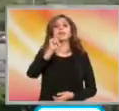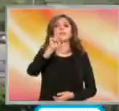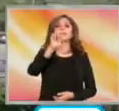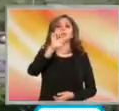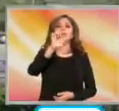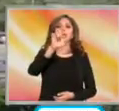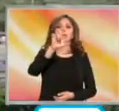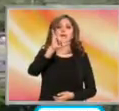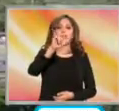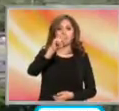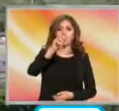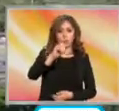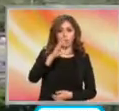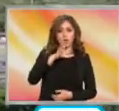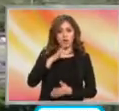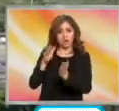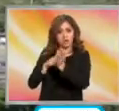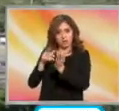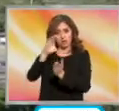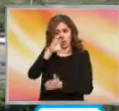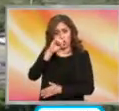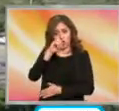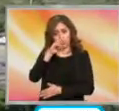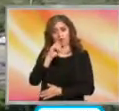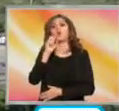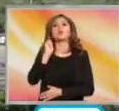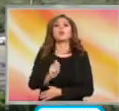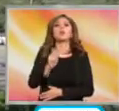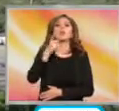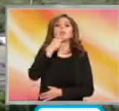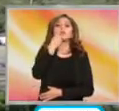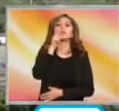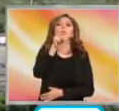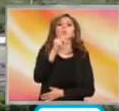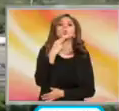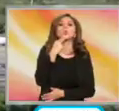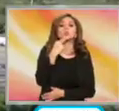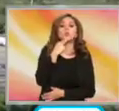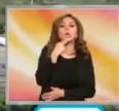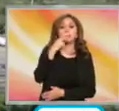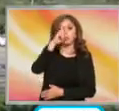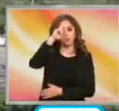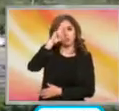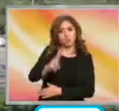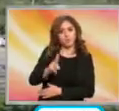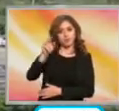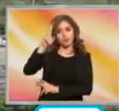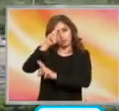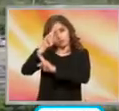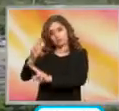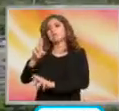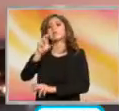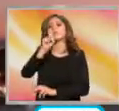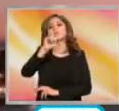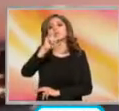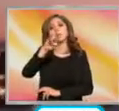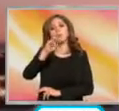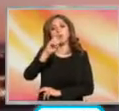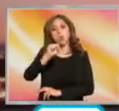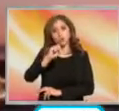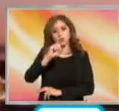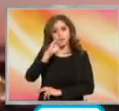Código Penal Federal, que es el uso indebido de los símbolos patrios, que implica